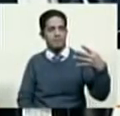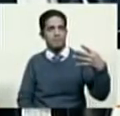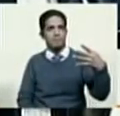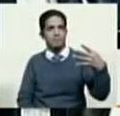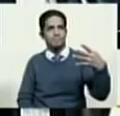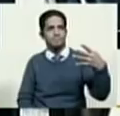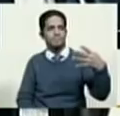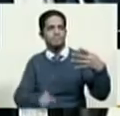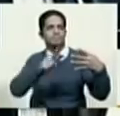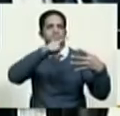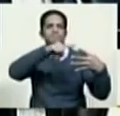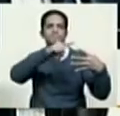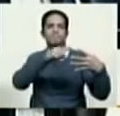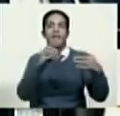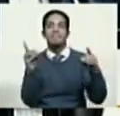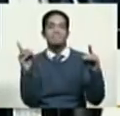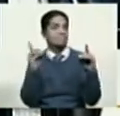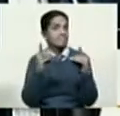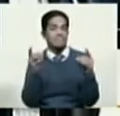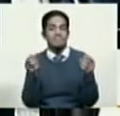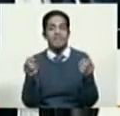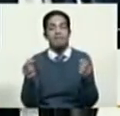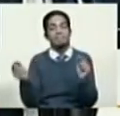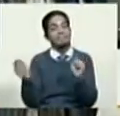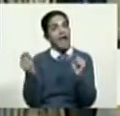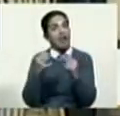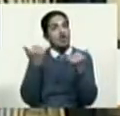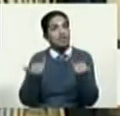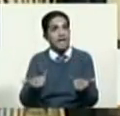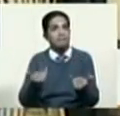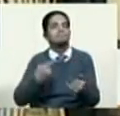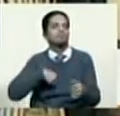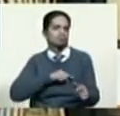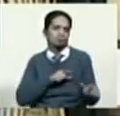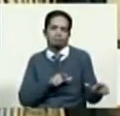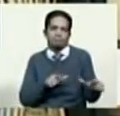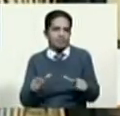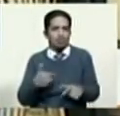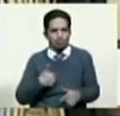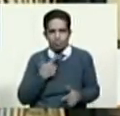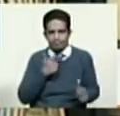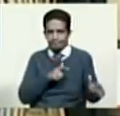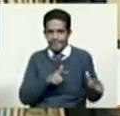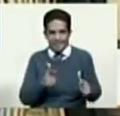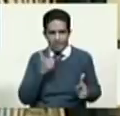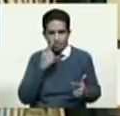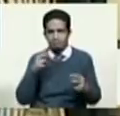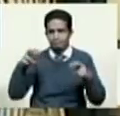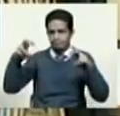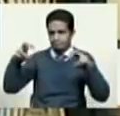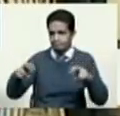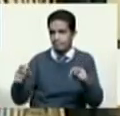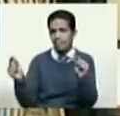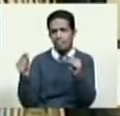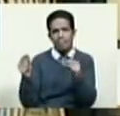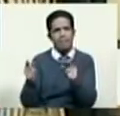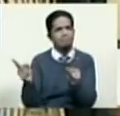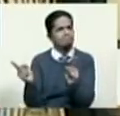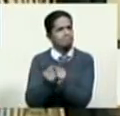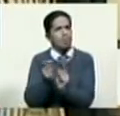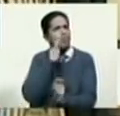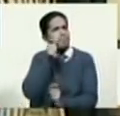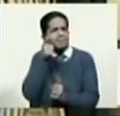En primer lugar, el diálogo inmediato. Estamos preparados, estoy preparado para dialogar donde sea, cuando sea y con quien sea.